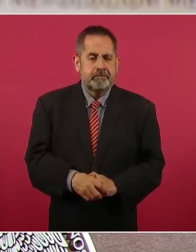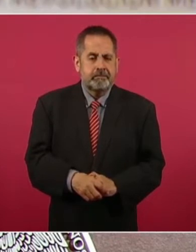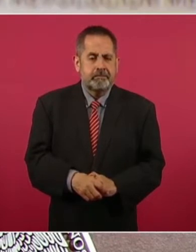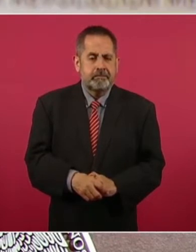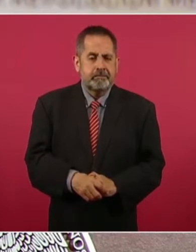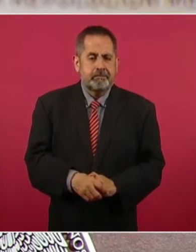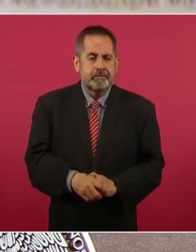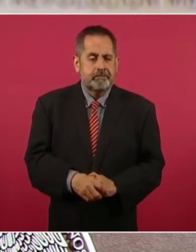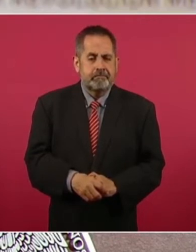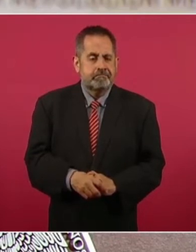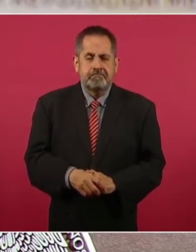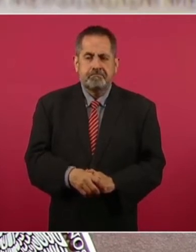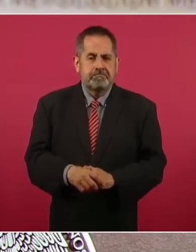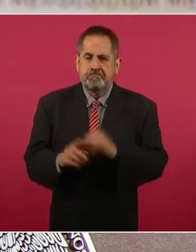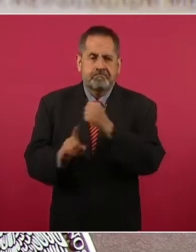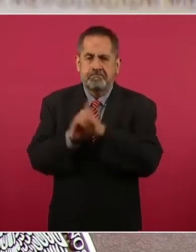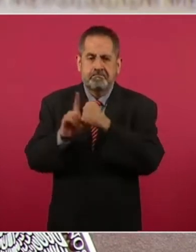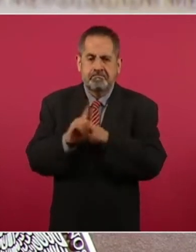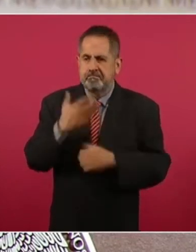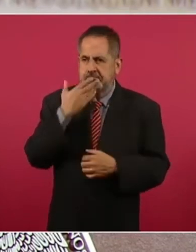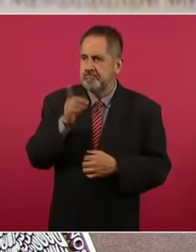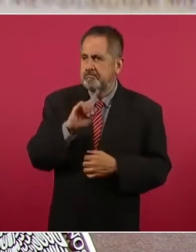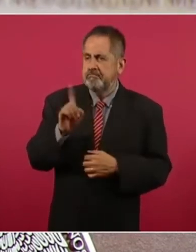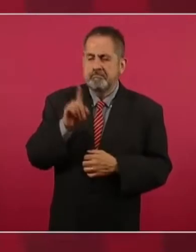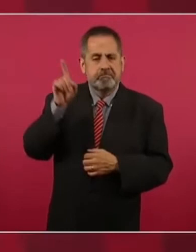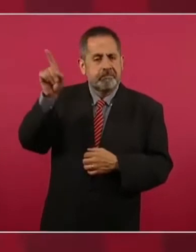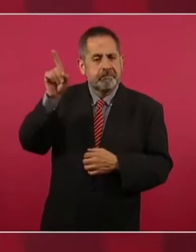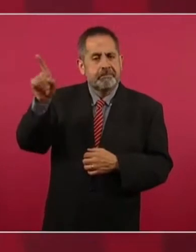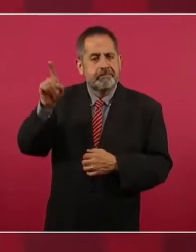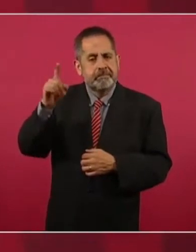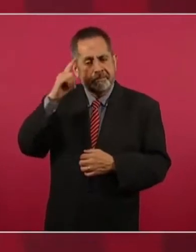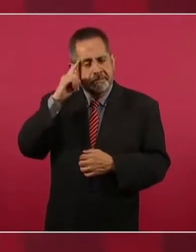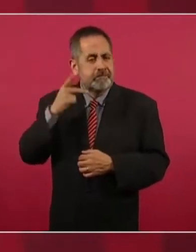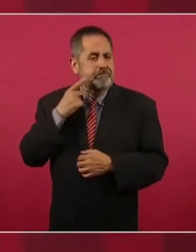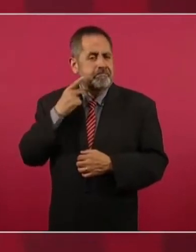se manejó bien la crisis política,